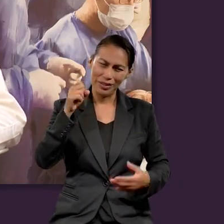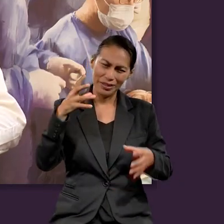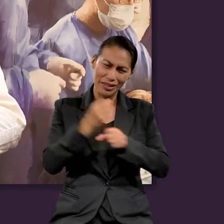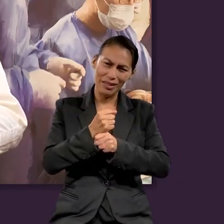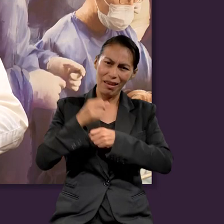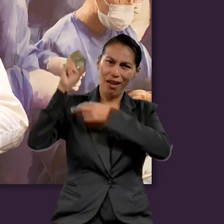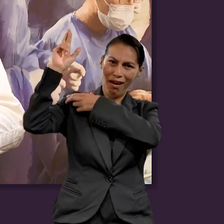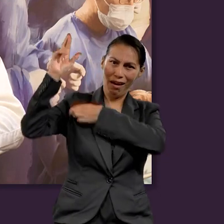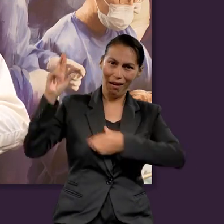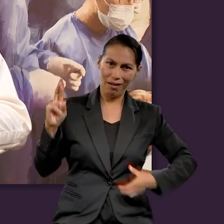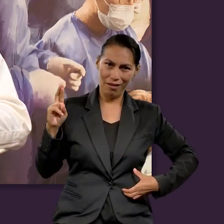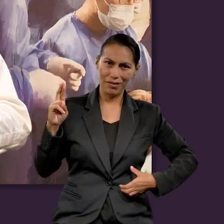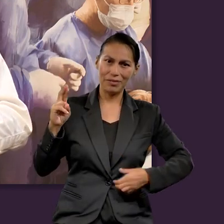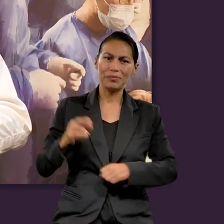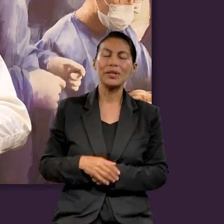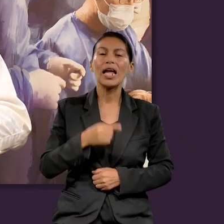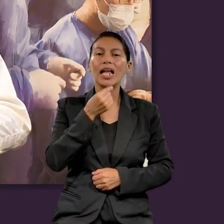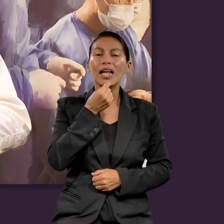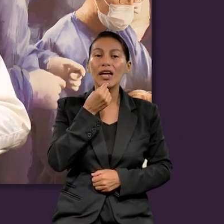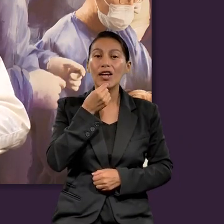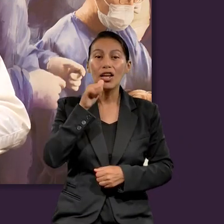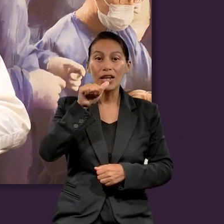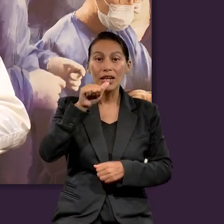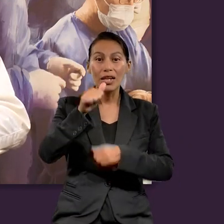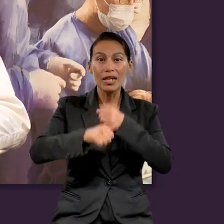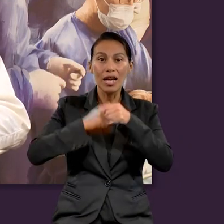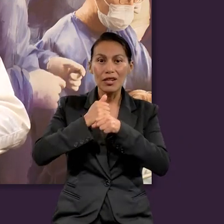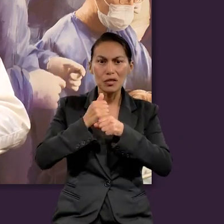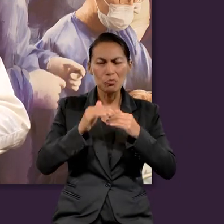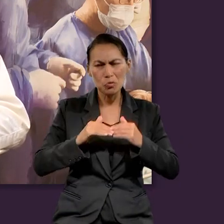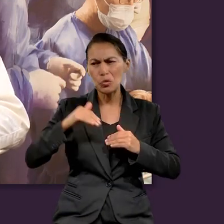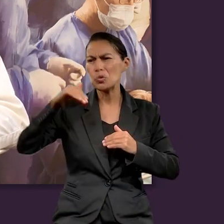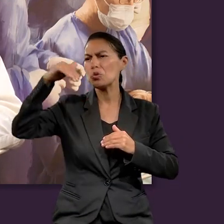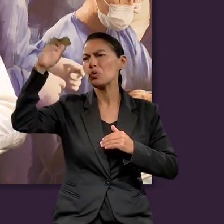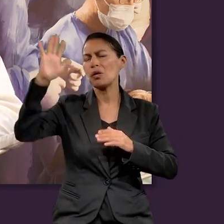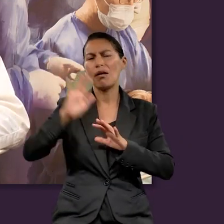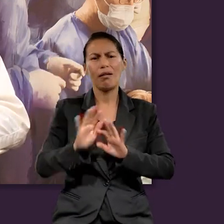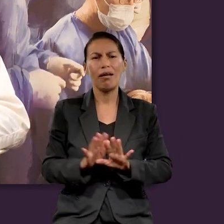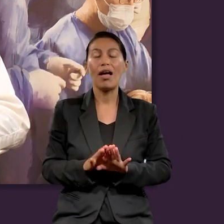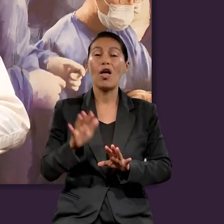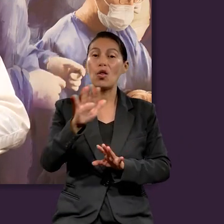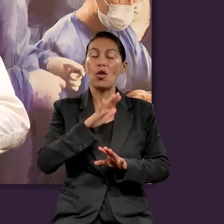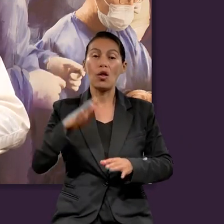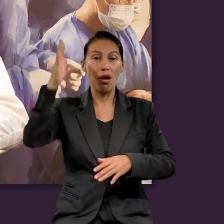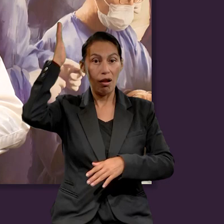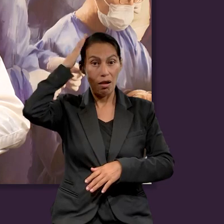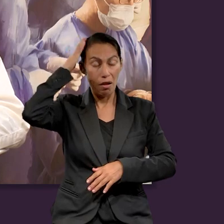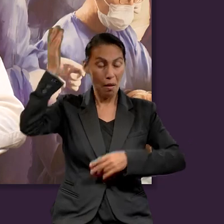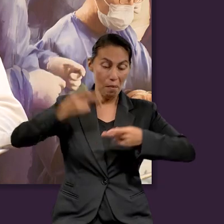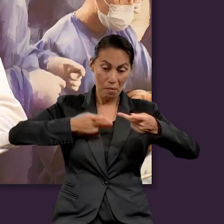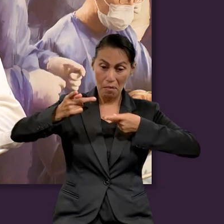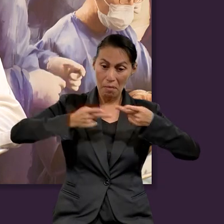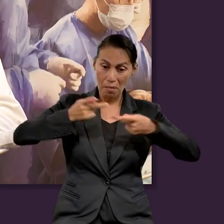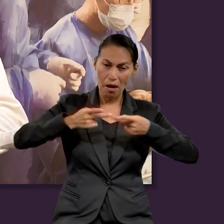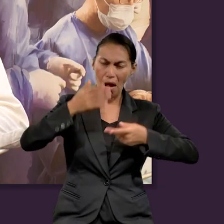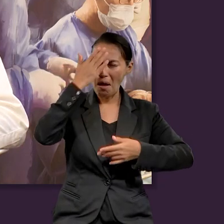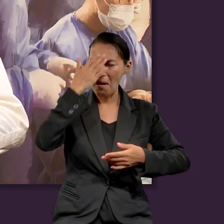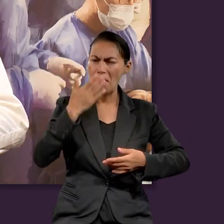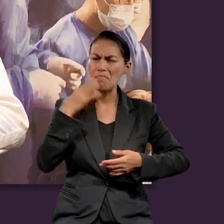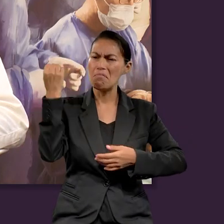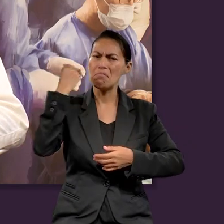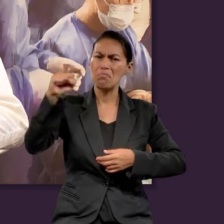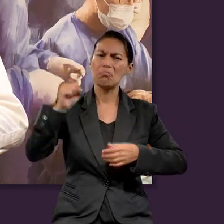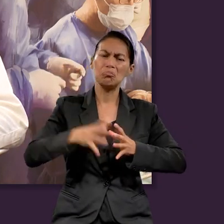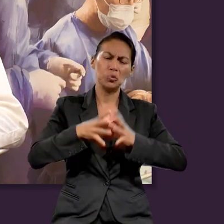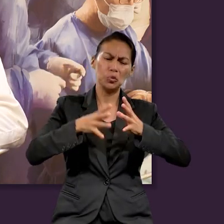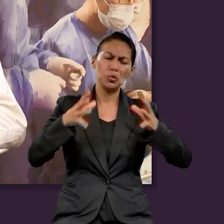es un club en el cual permiten a niños de 16 años en adelante prepararse para formar líderes y desarrollar